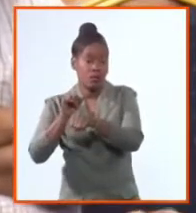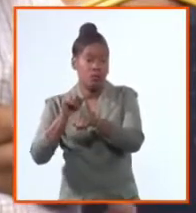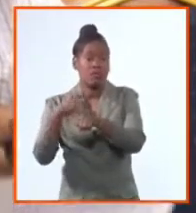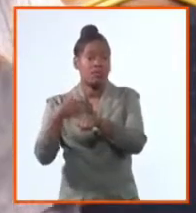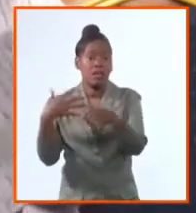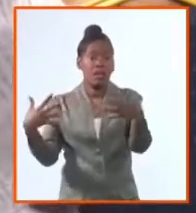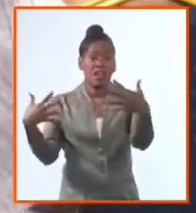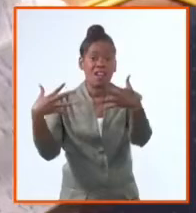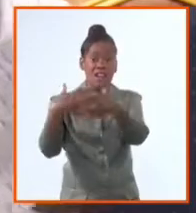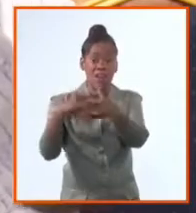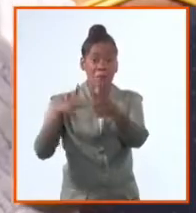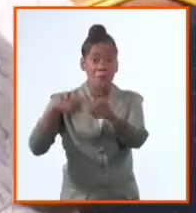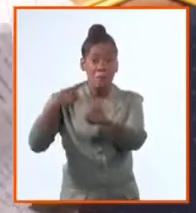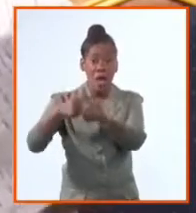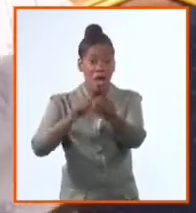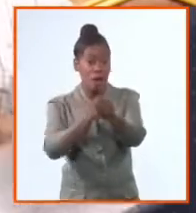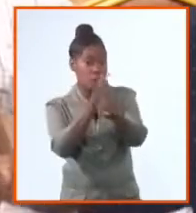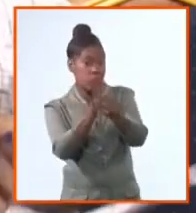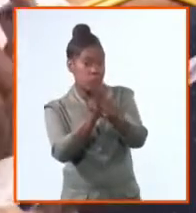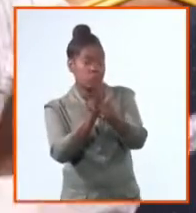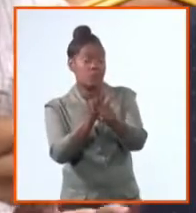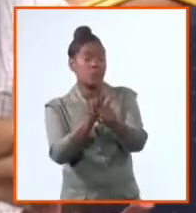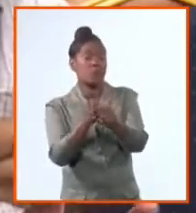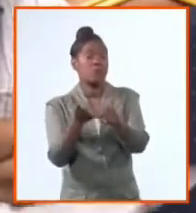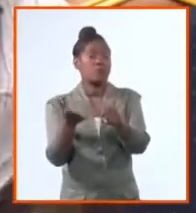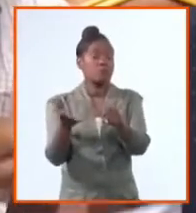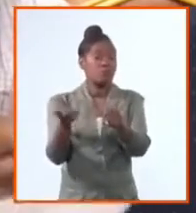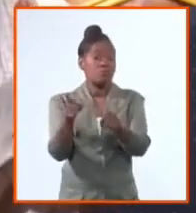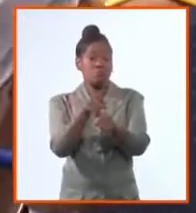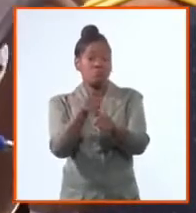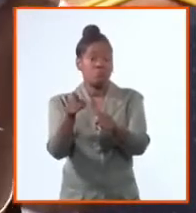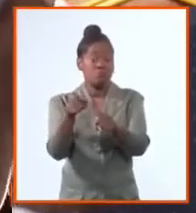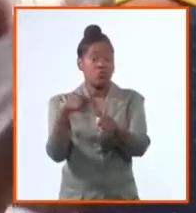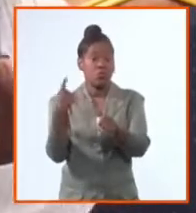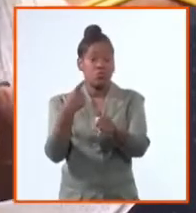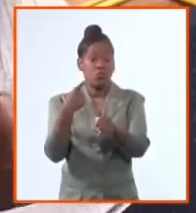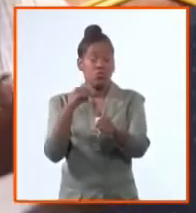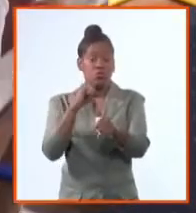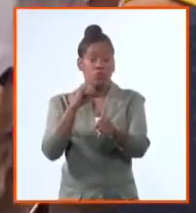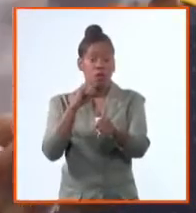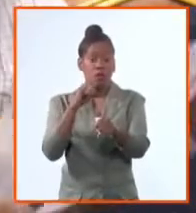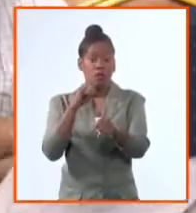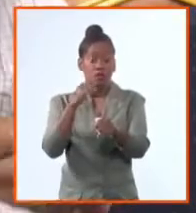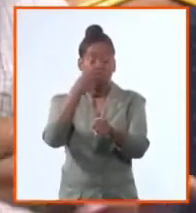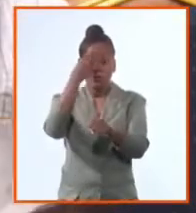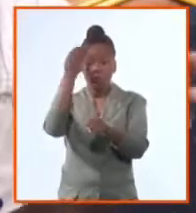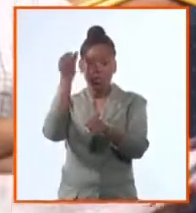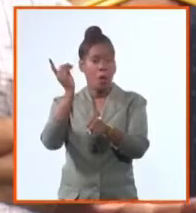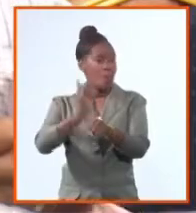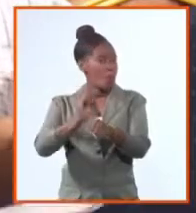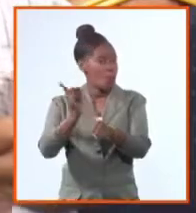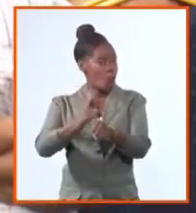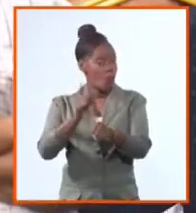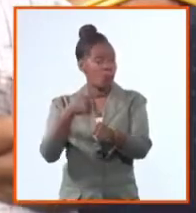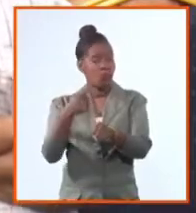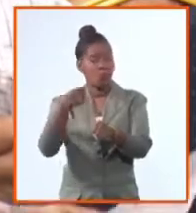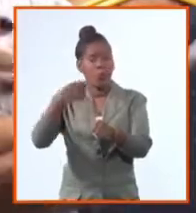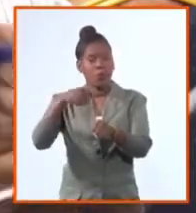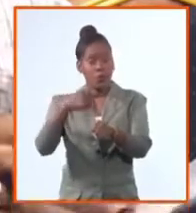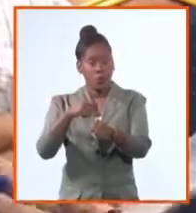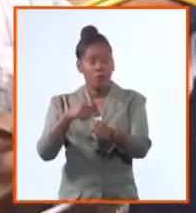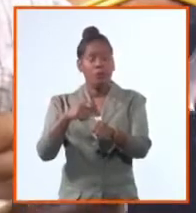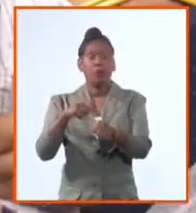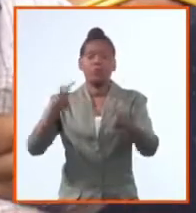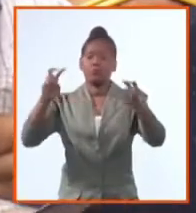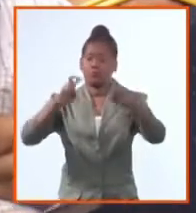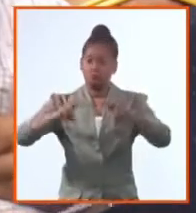existe al margen de COVID y que nosotros como cubanos no estamos exentos, y eso requiere, hay toda una comisión trabajando,